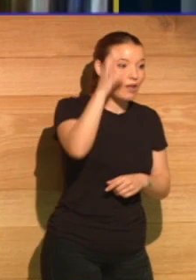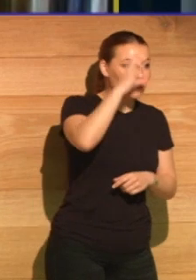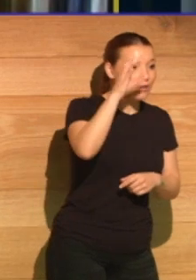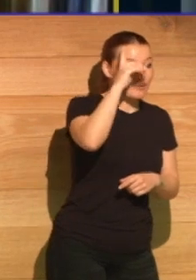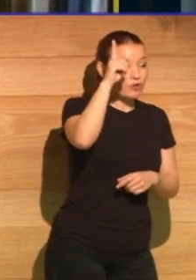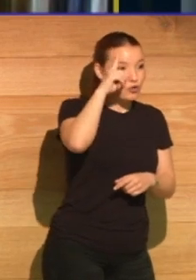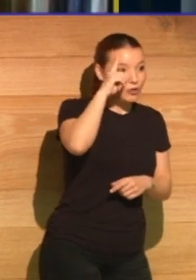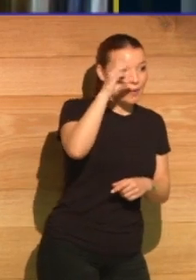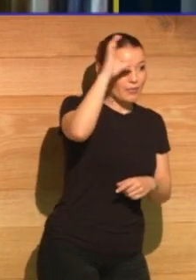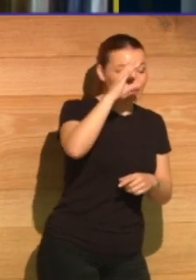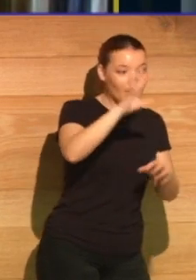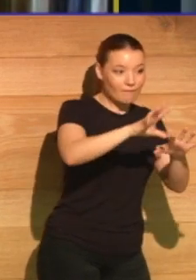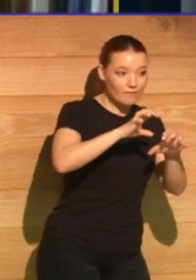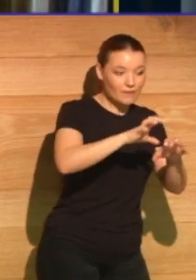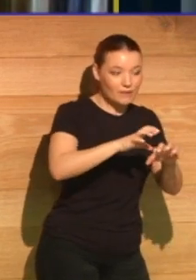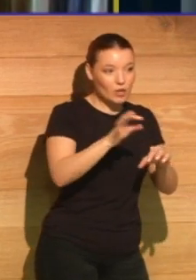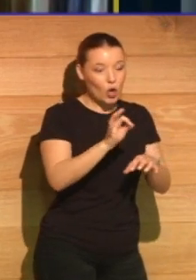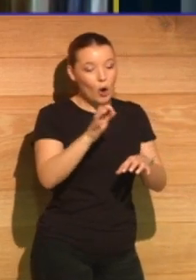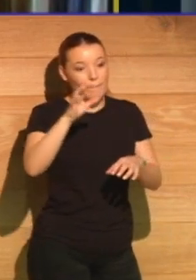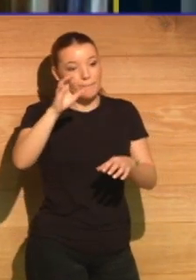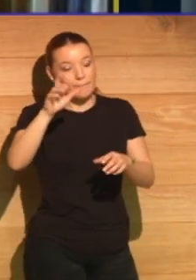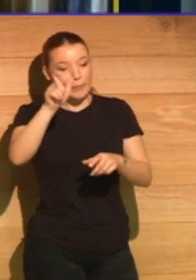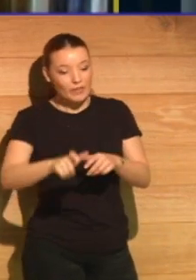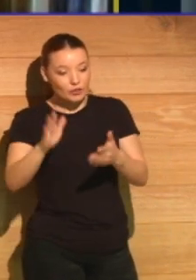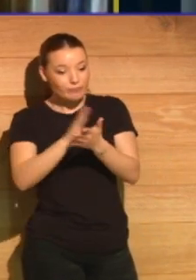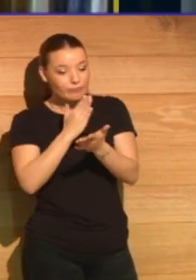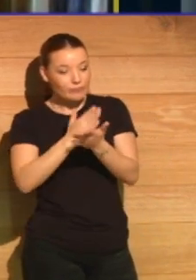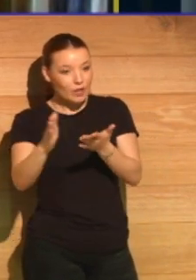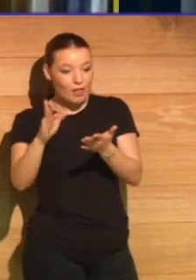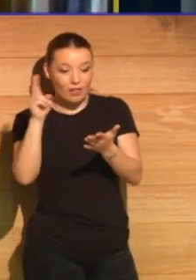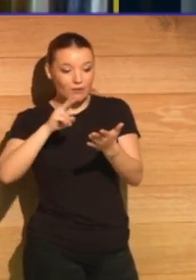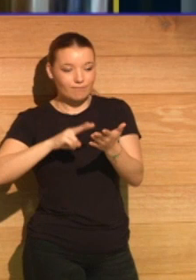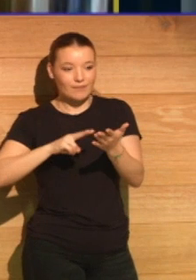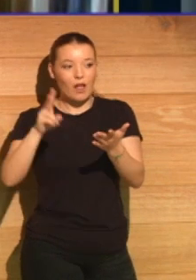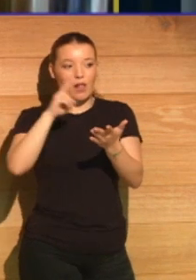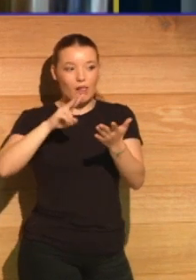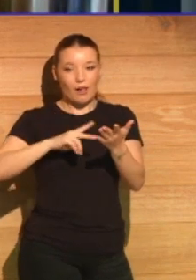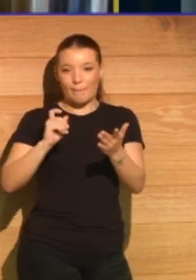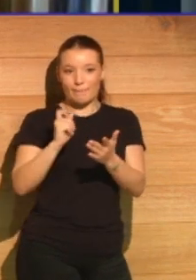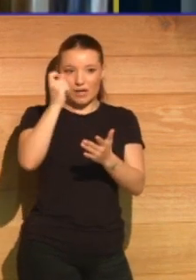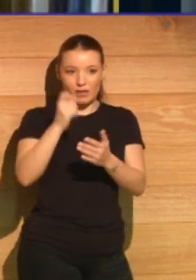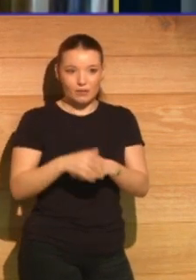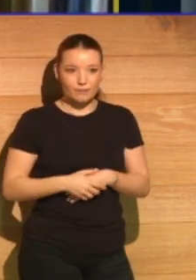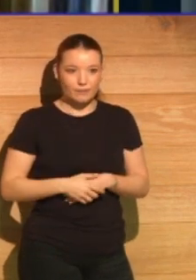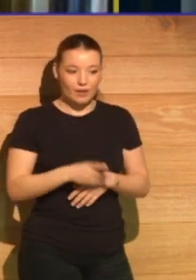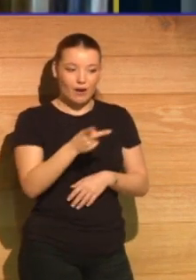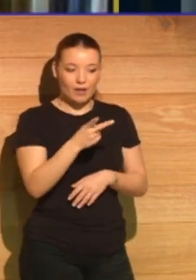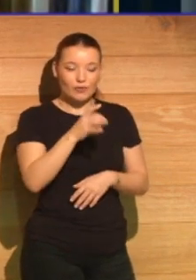de científicas, y que no se acerca a la poesía, igual, ¿no?, es el primer paso para